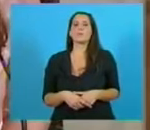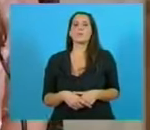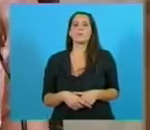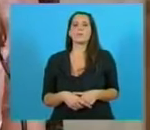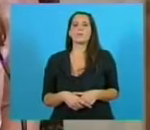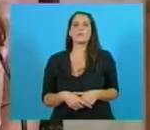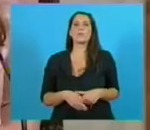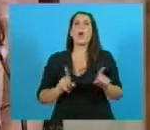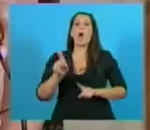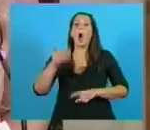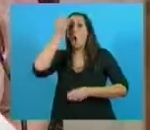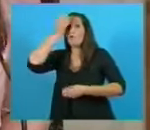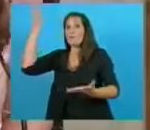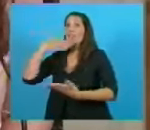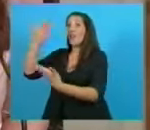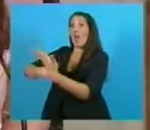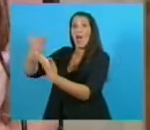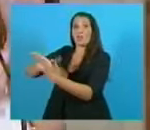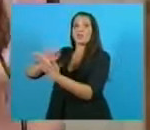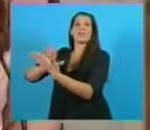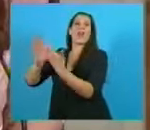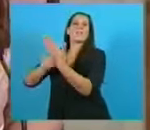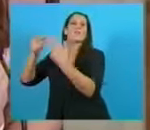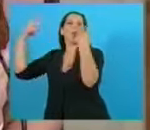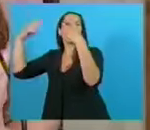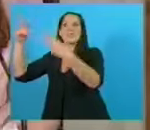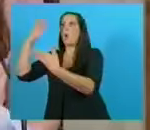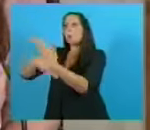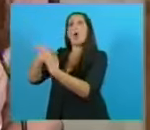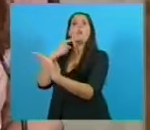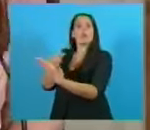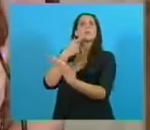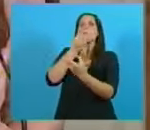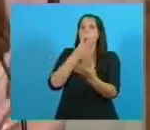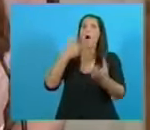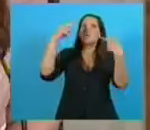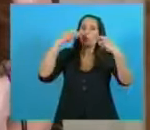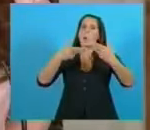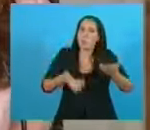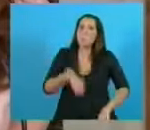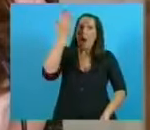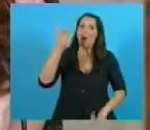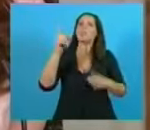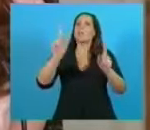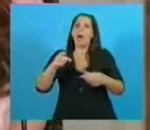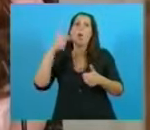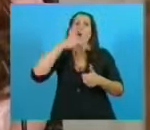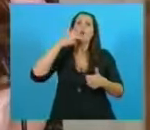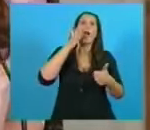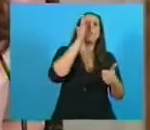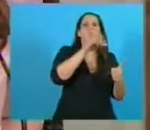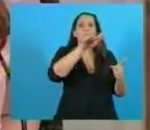Según los datos oficiales del Ministerio de Turismo, el aumento del turismo, ocupación hotelera, una